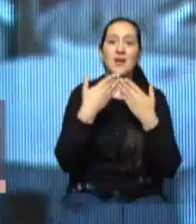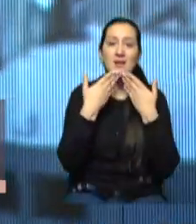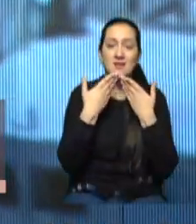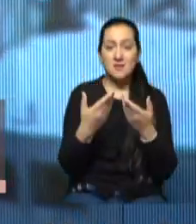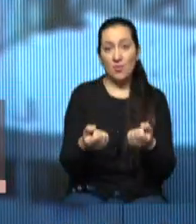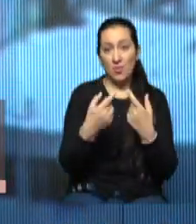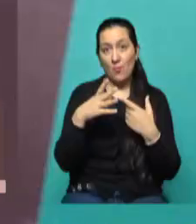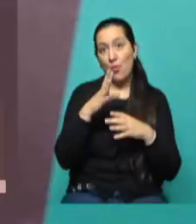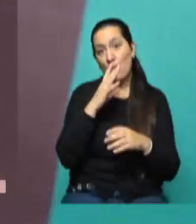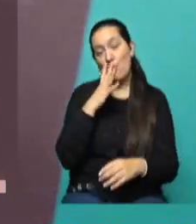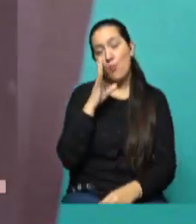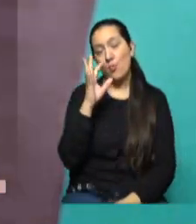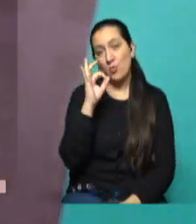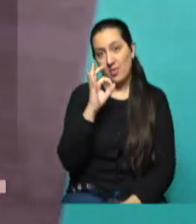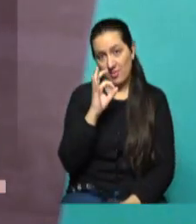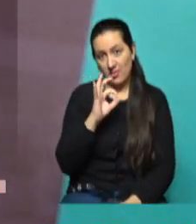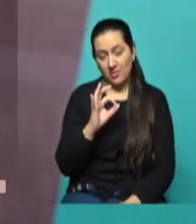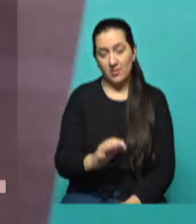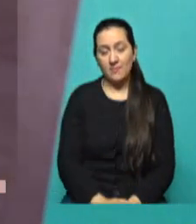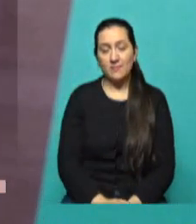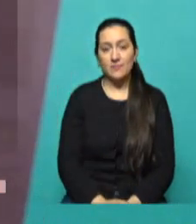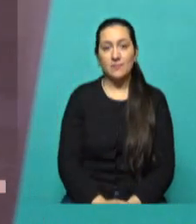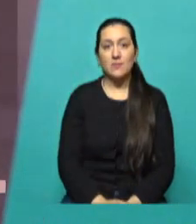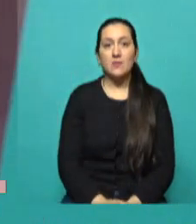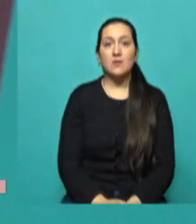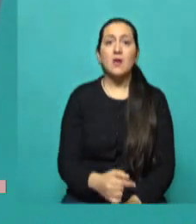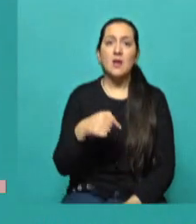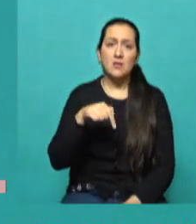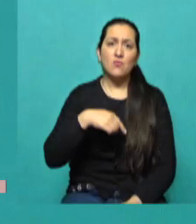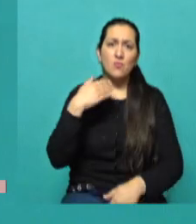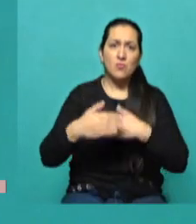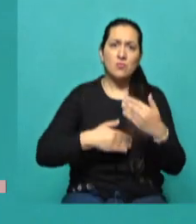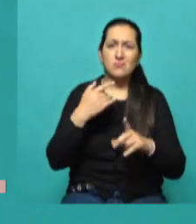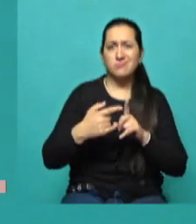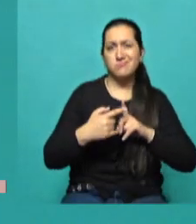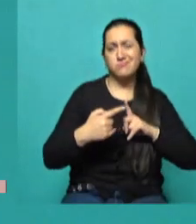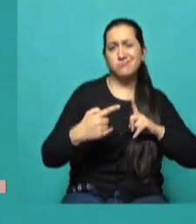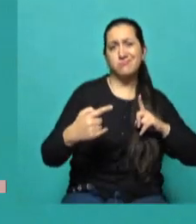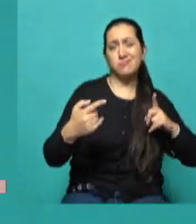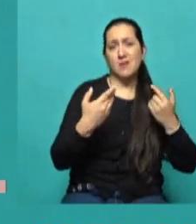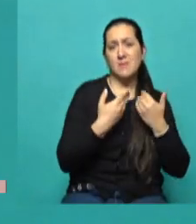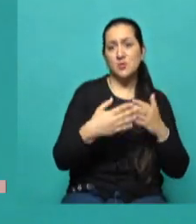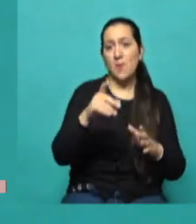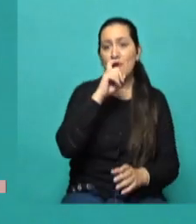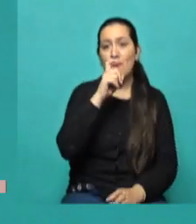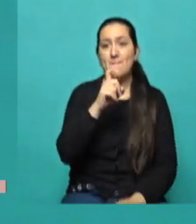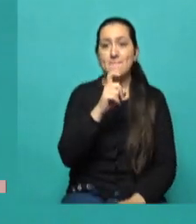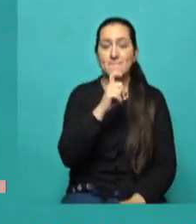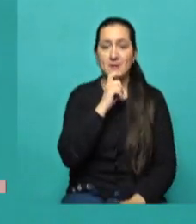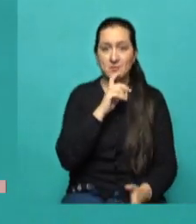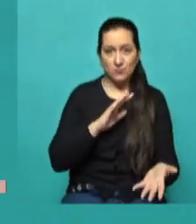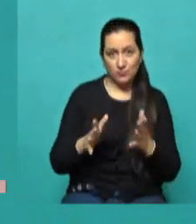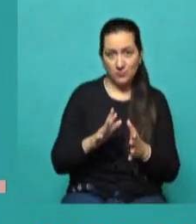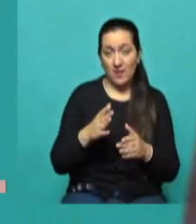de comunicarme bien cómo fue este bueno fue un largo proceso que empezó por allá por por marzo finalmente se